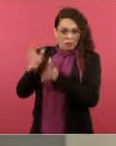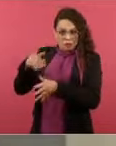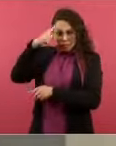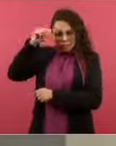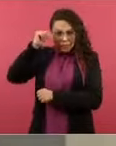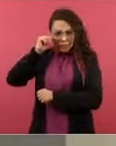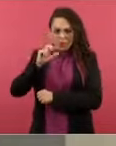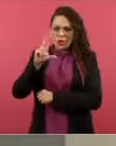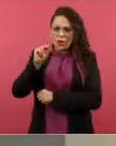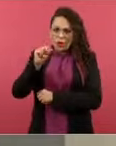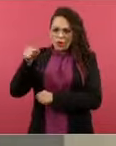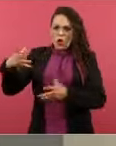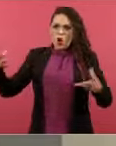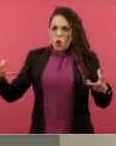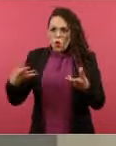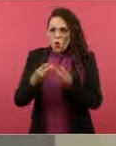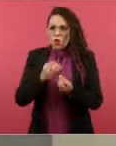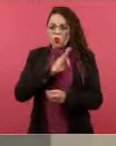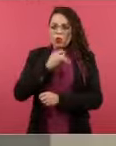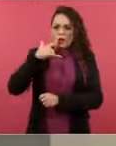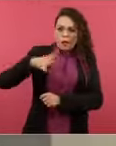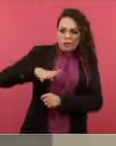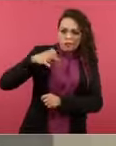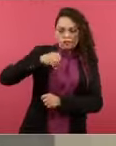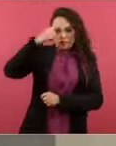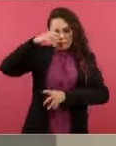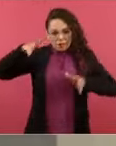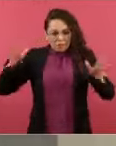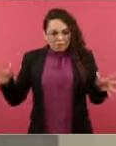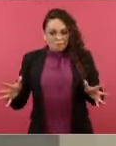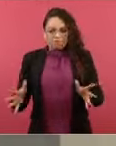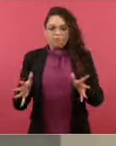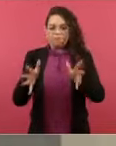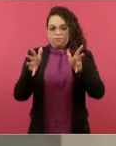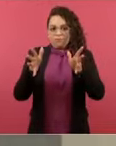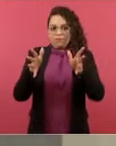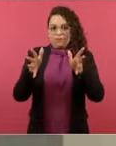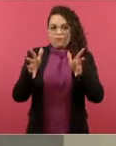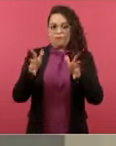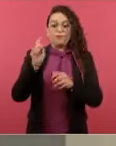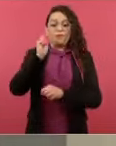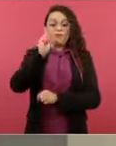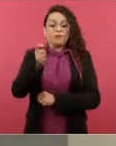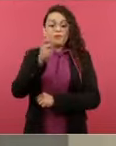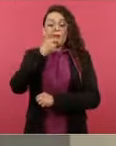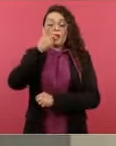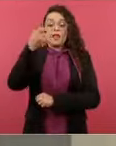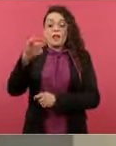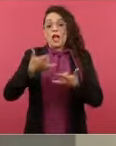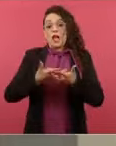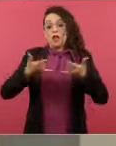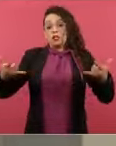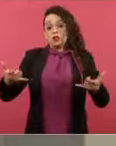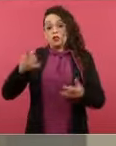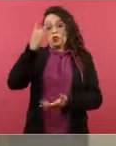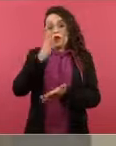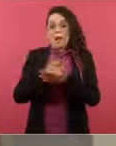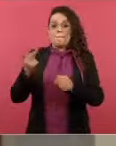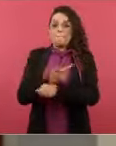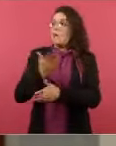grupo, en conjunto, podemos salir. Entonces abre horizontes de futuro. Eso de que la historia es el estudio del pasado y ahí nos quedábamos en el